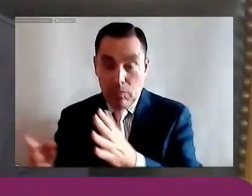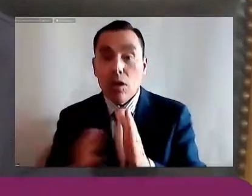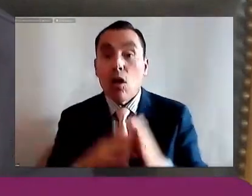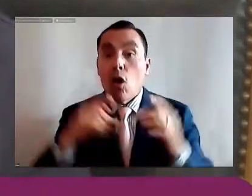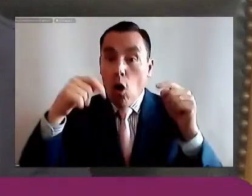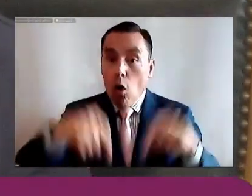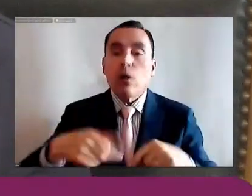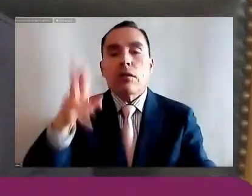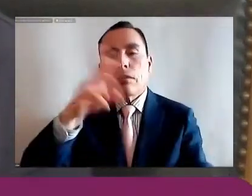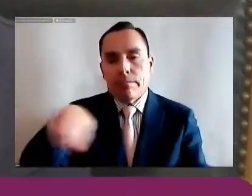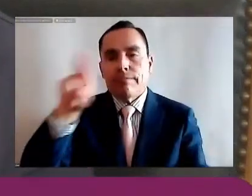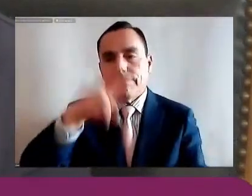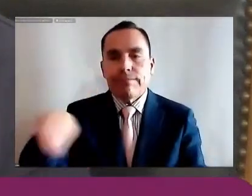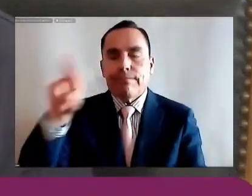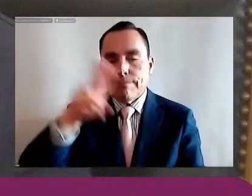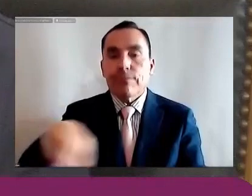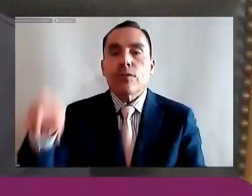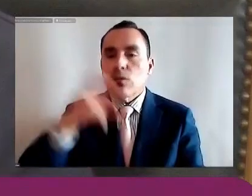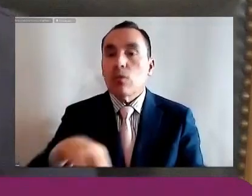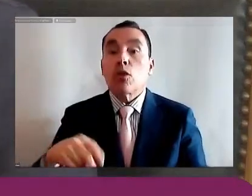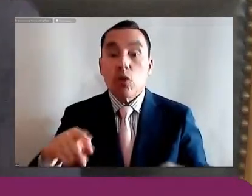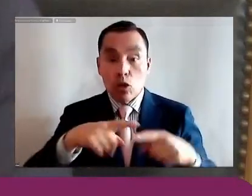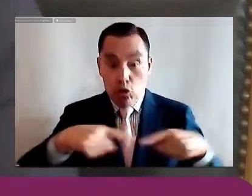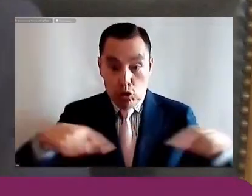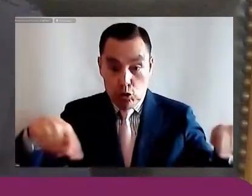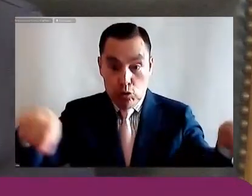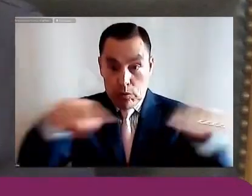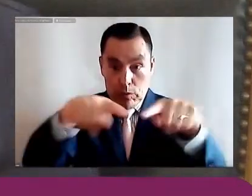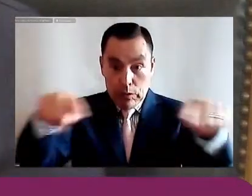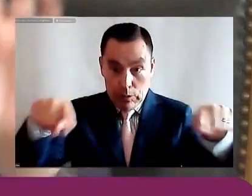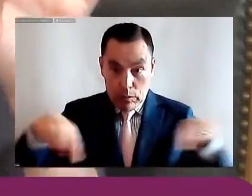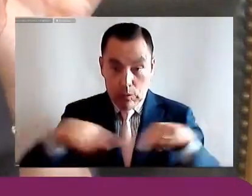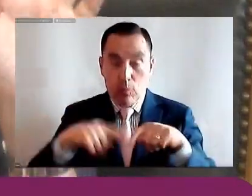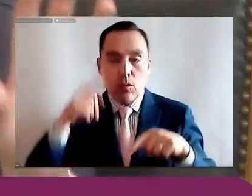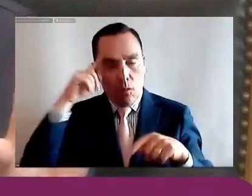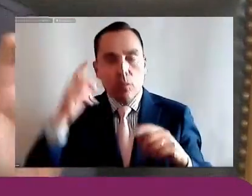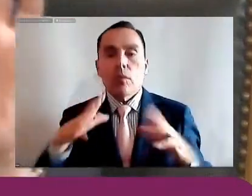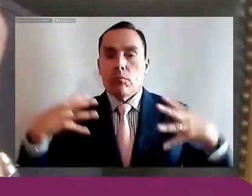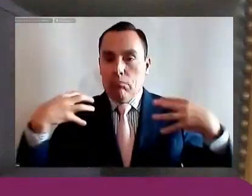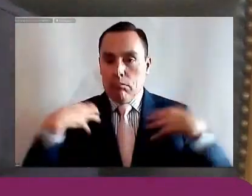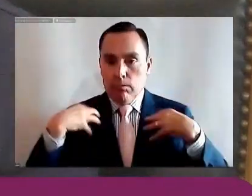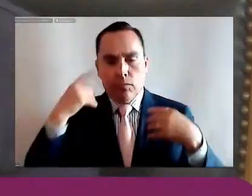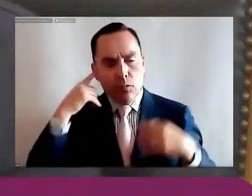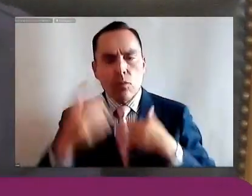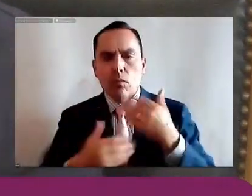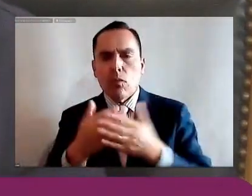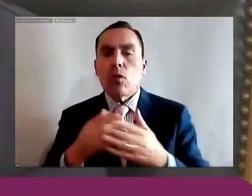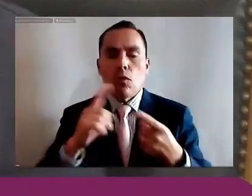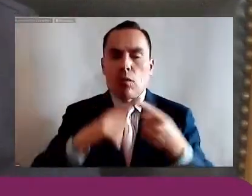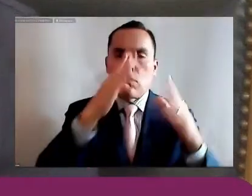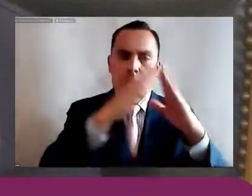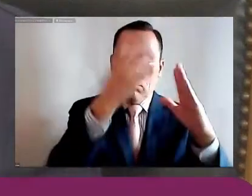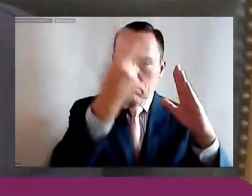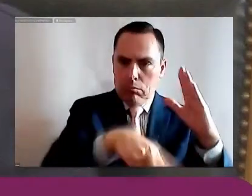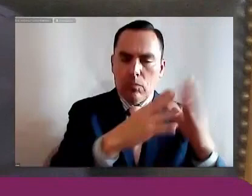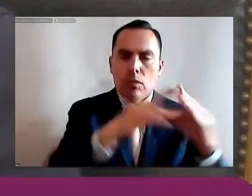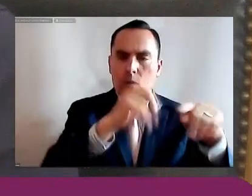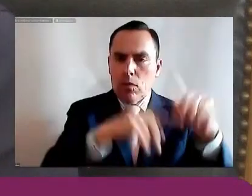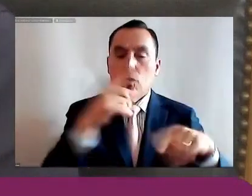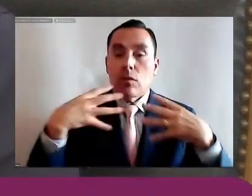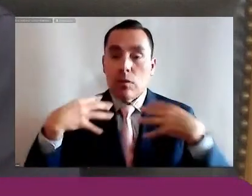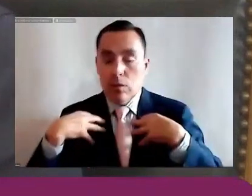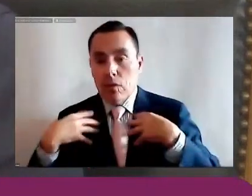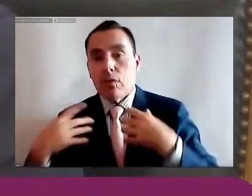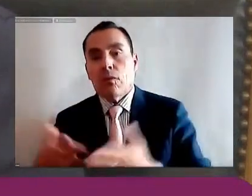vez en la jurisprudencia que nosotros pudimos analizar en todos los temas, vale decir, bienes, responsabilidad, derecho sucesorio,